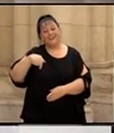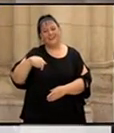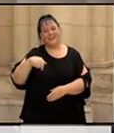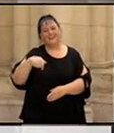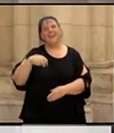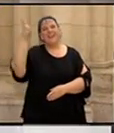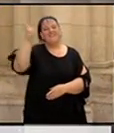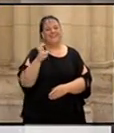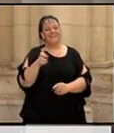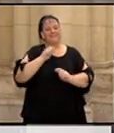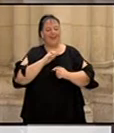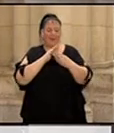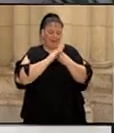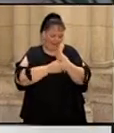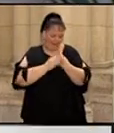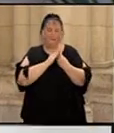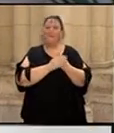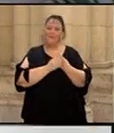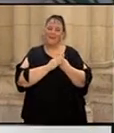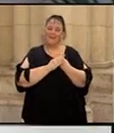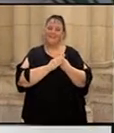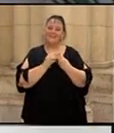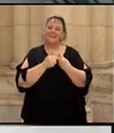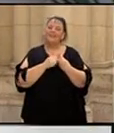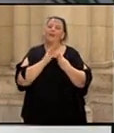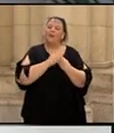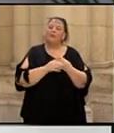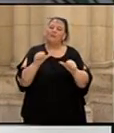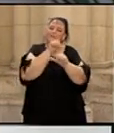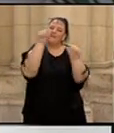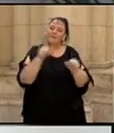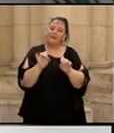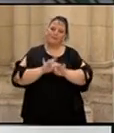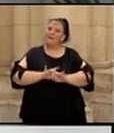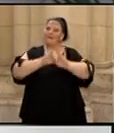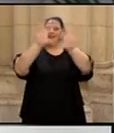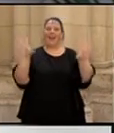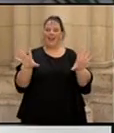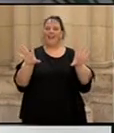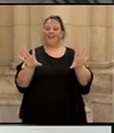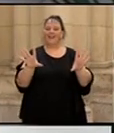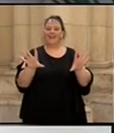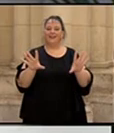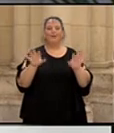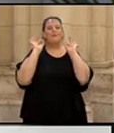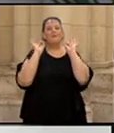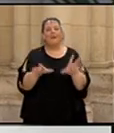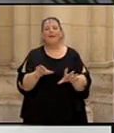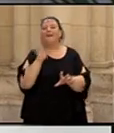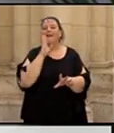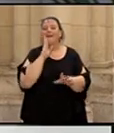a consolar. Y aquí vemos un modo de consolar claro, como os decía en